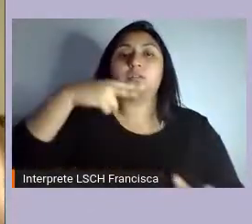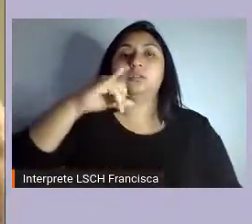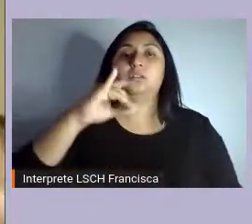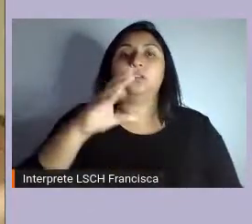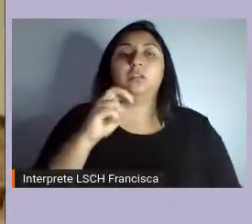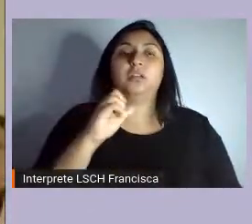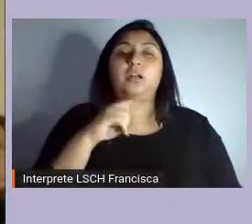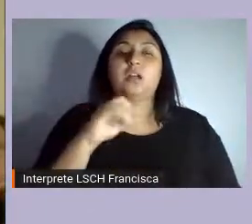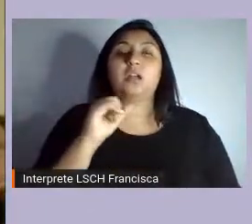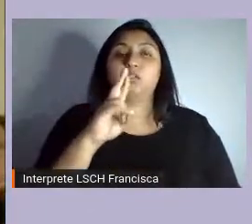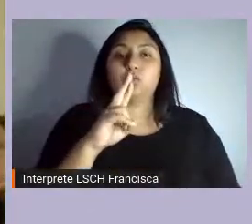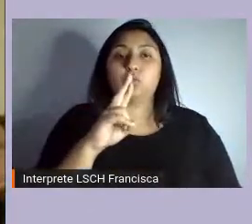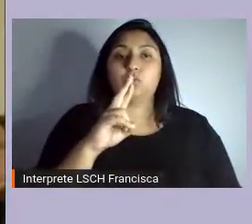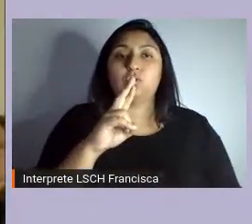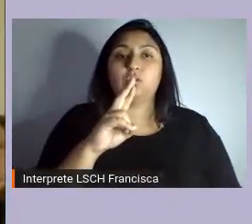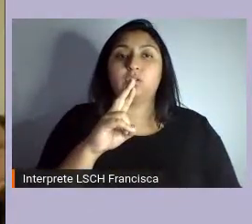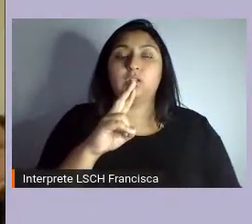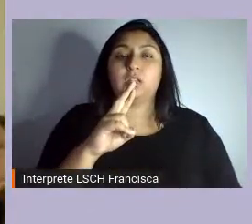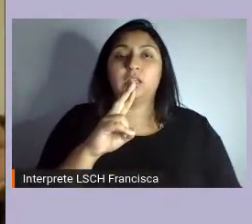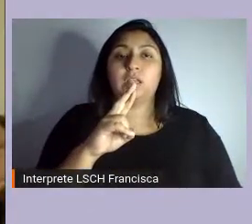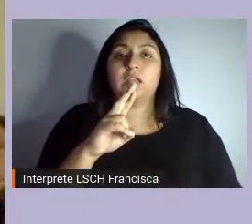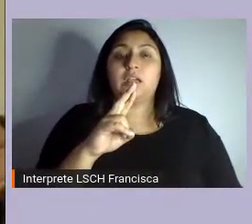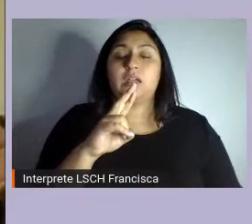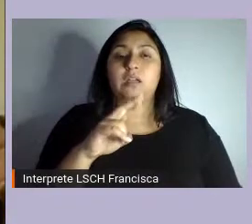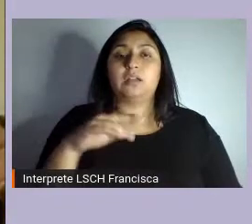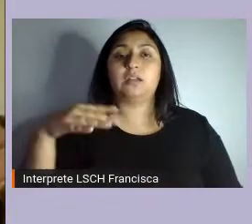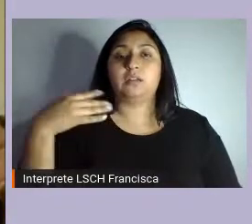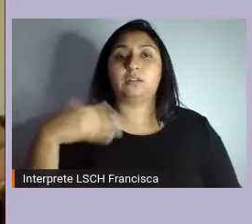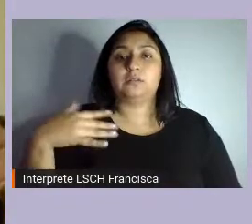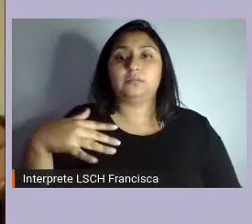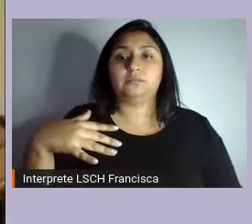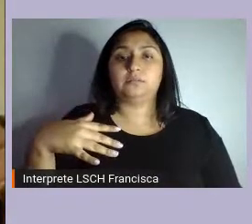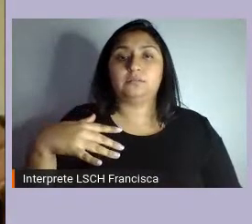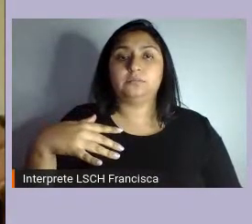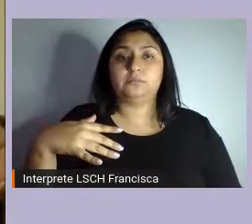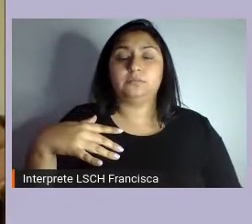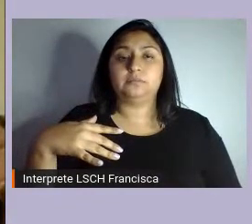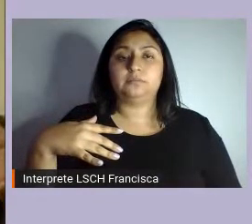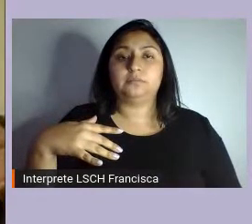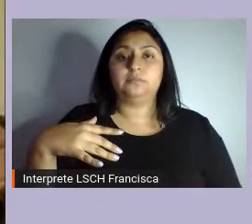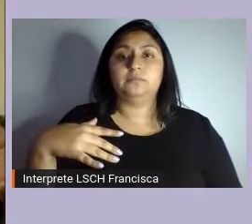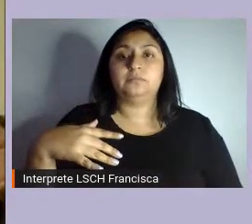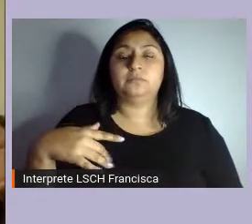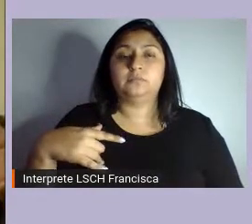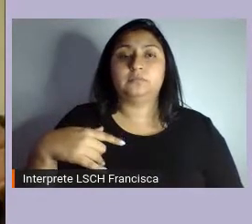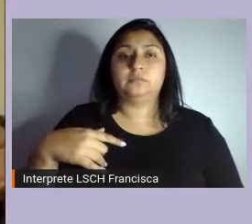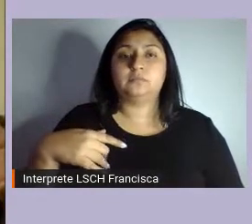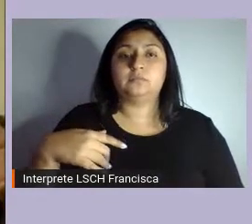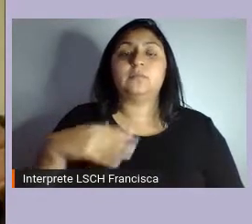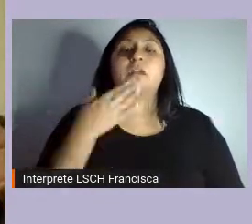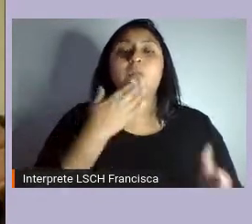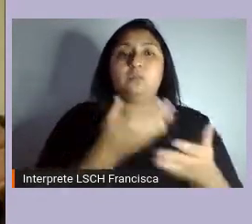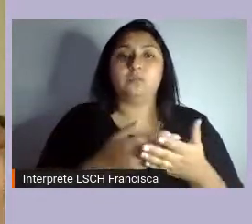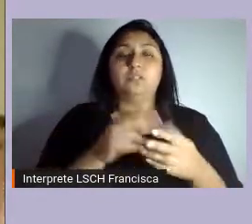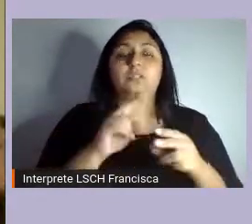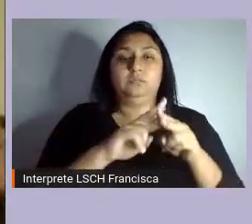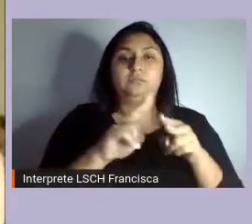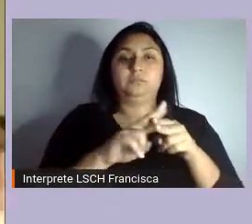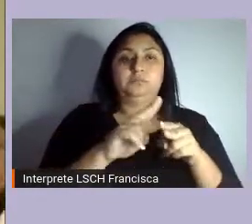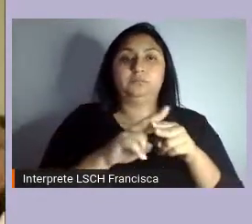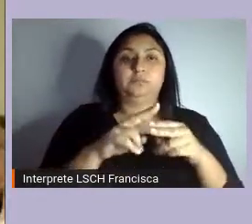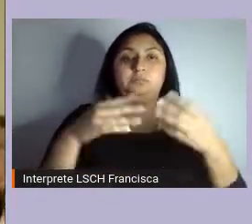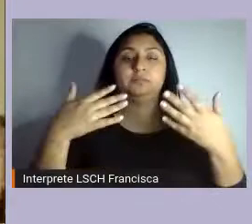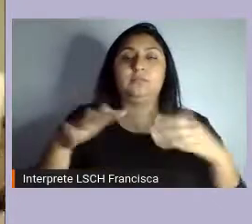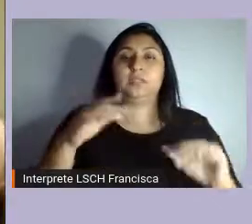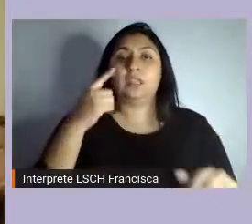Nicanor ha gatillado muy fuertemente el que ella escribió sus décimas, cuando le hizo cierto, oye Violeta, ya que conocí la treta